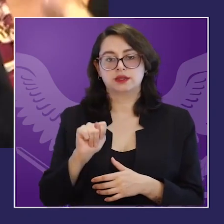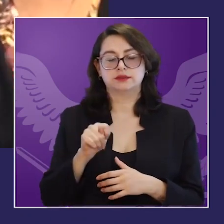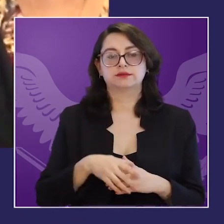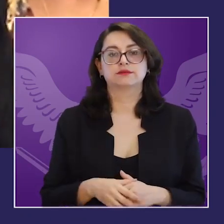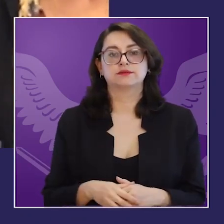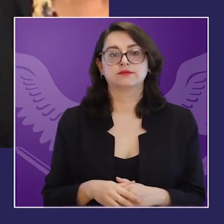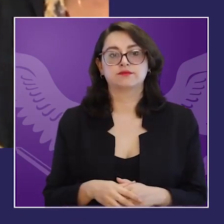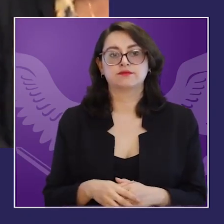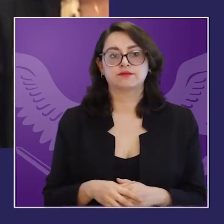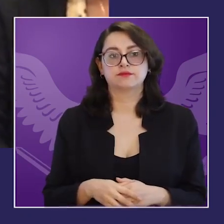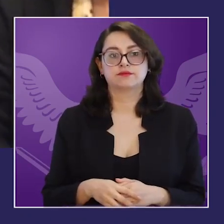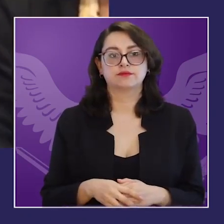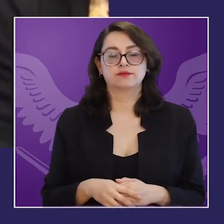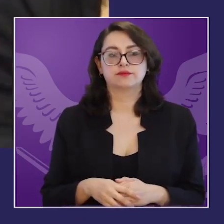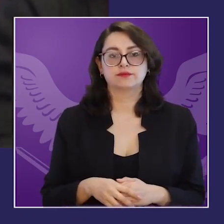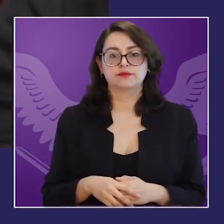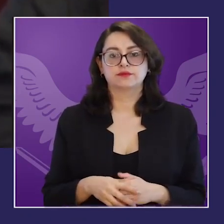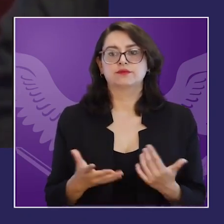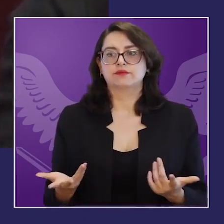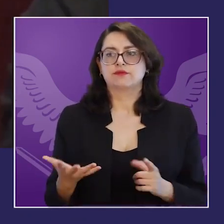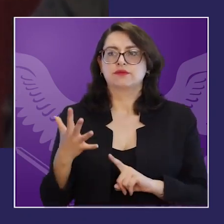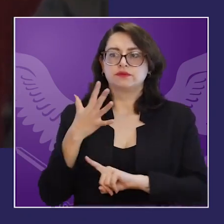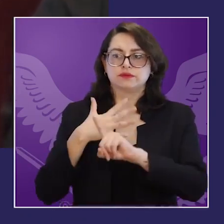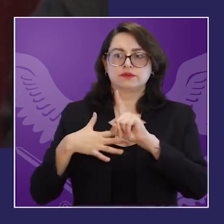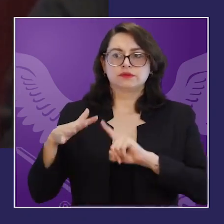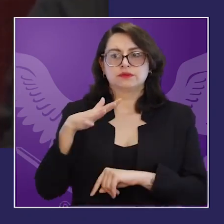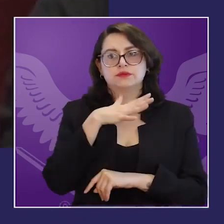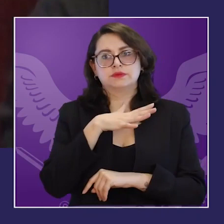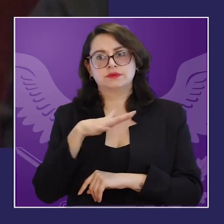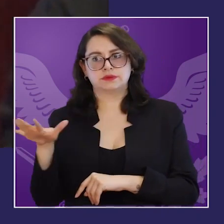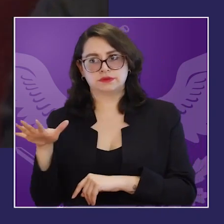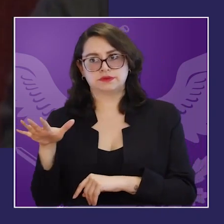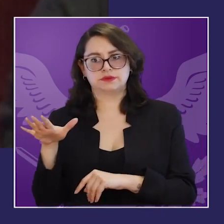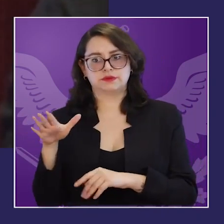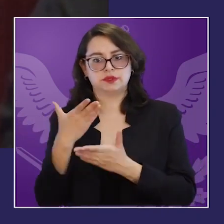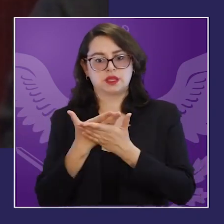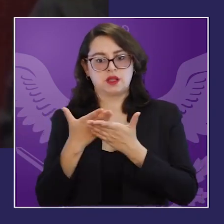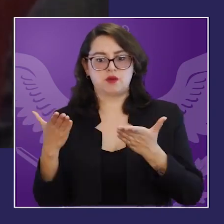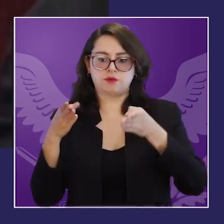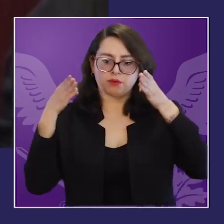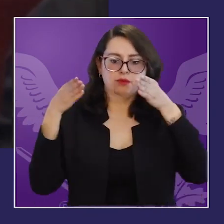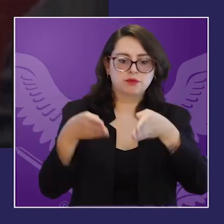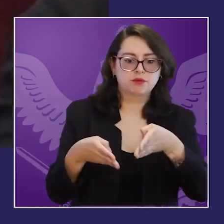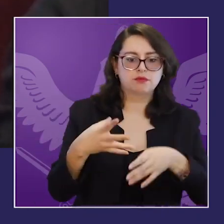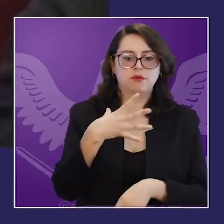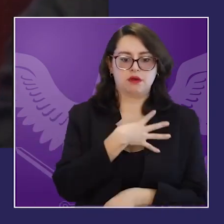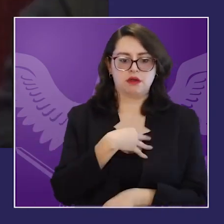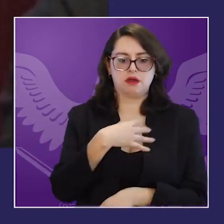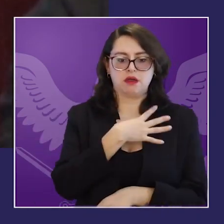Fíjense que vamos de un contexto general al contexto particular de los hijos y las hijas de los sobrevivientes con la ley